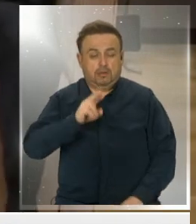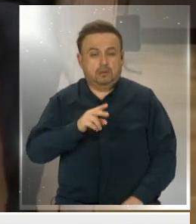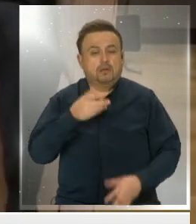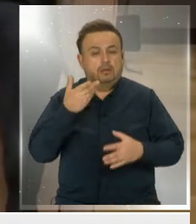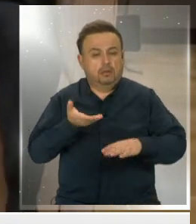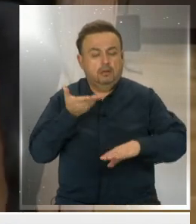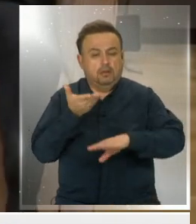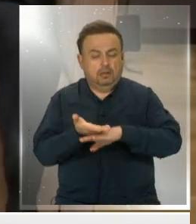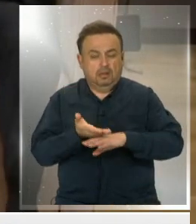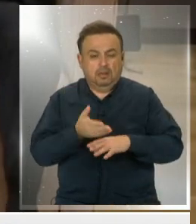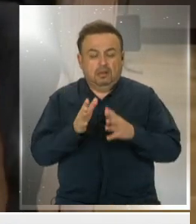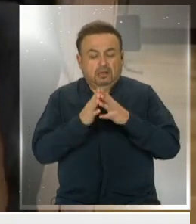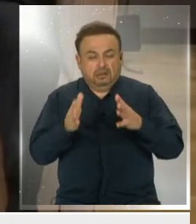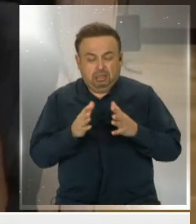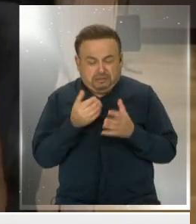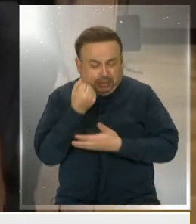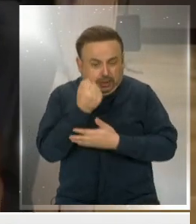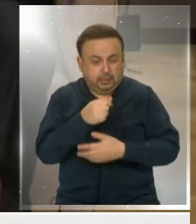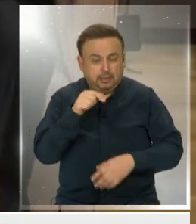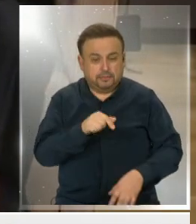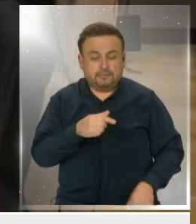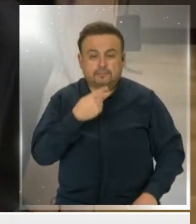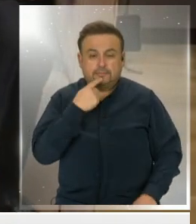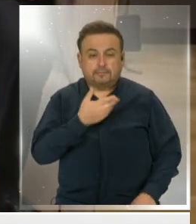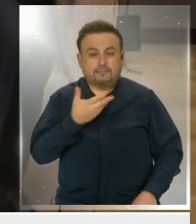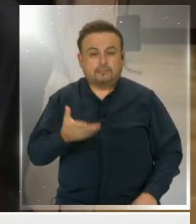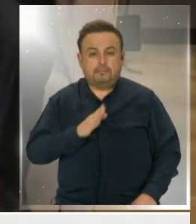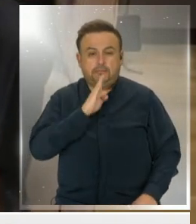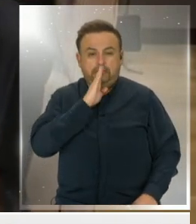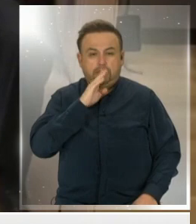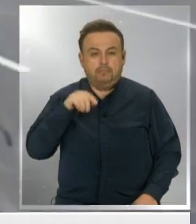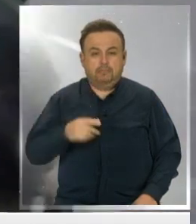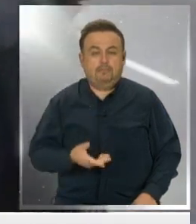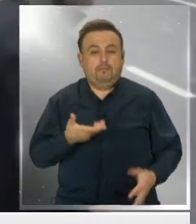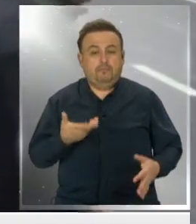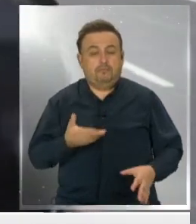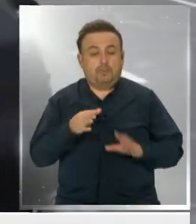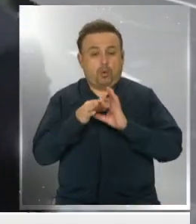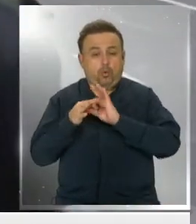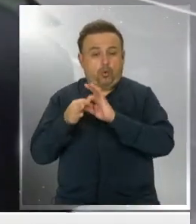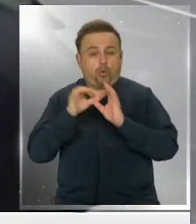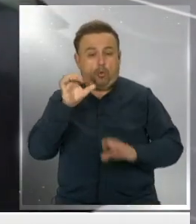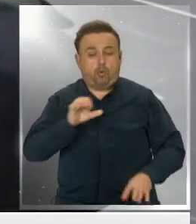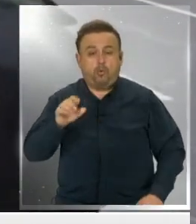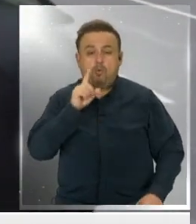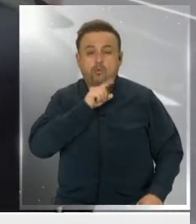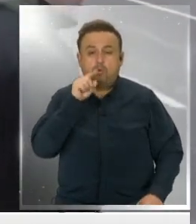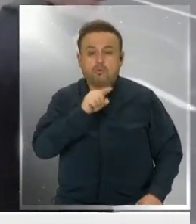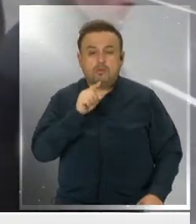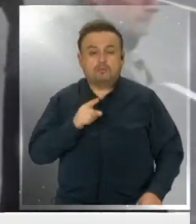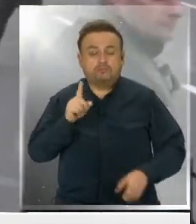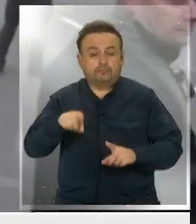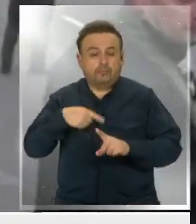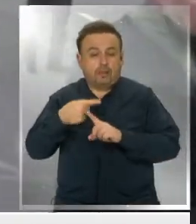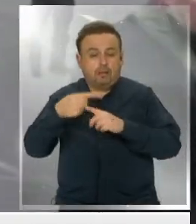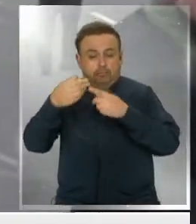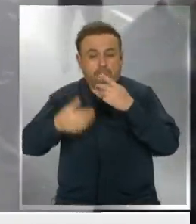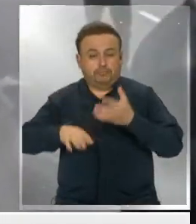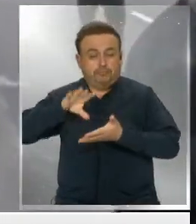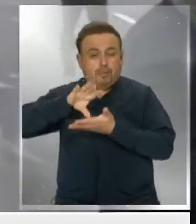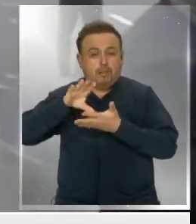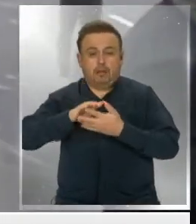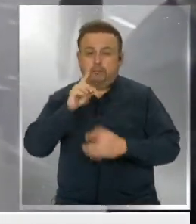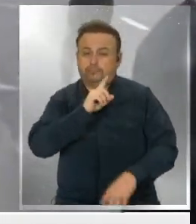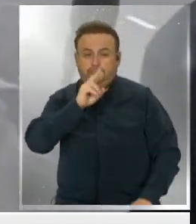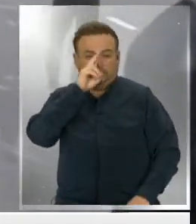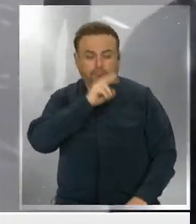le ha pedido encarecidamente ayuda, se mantiene en silencio. La Unión Europea fue el último actor en sumarse a una lista de países que no